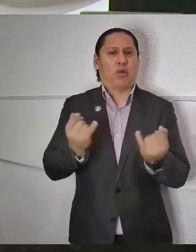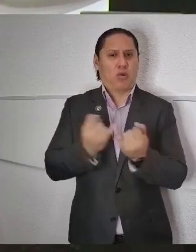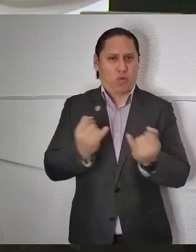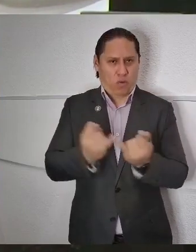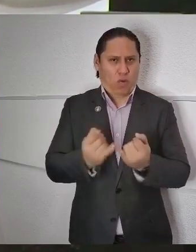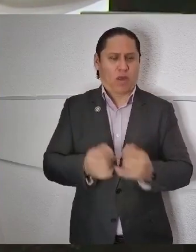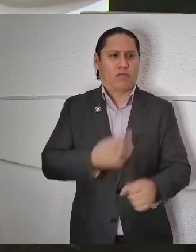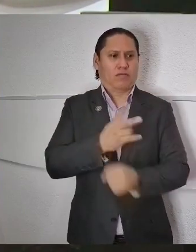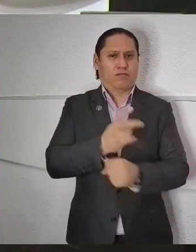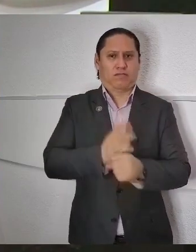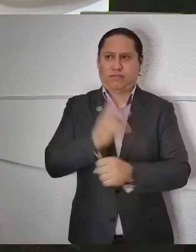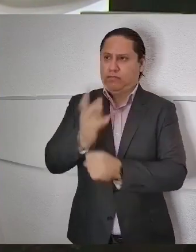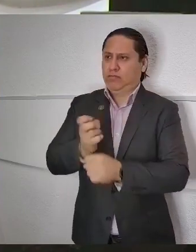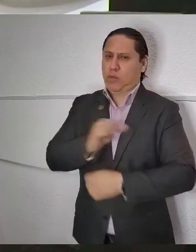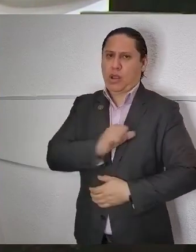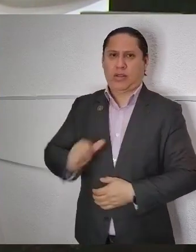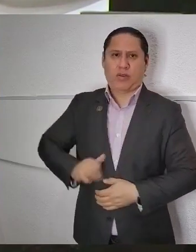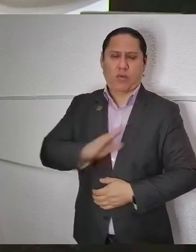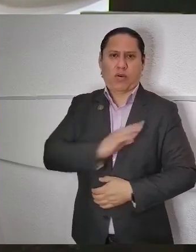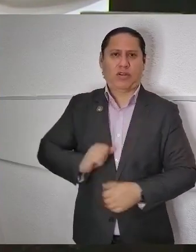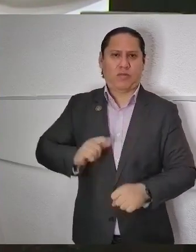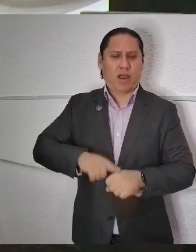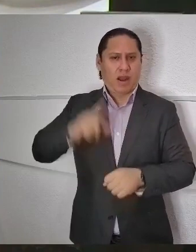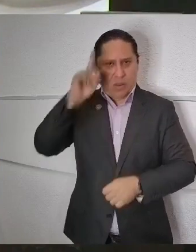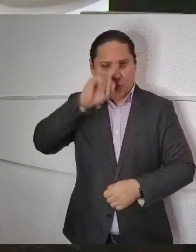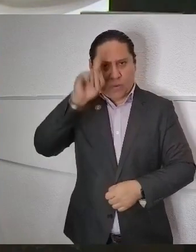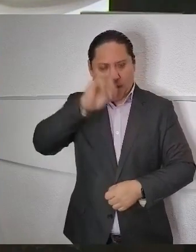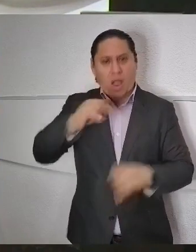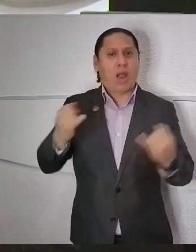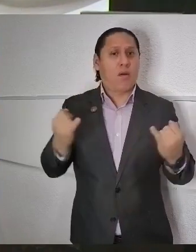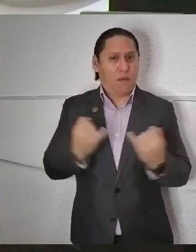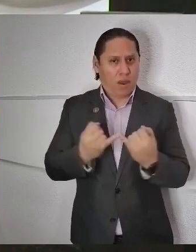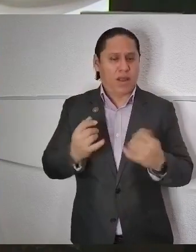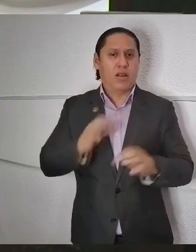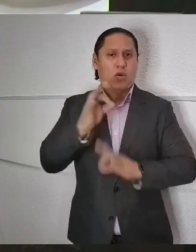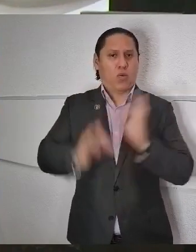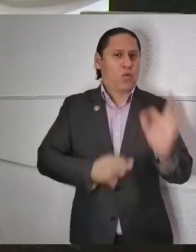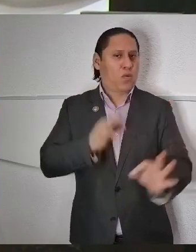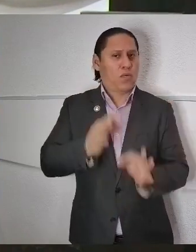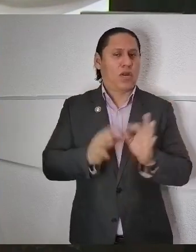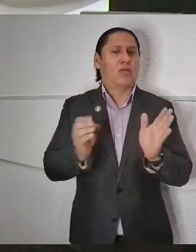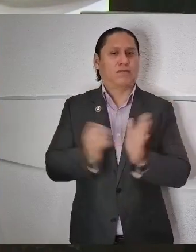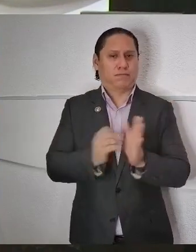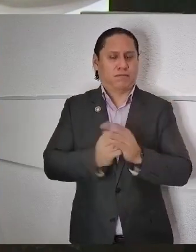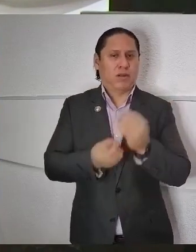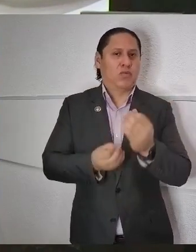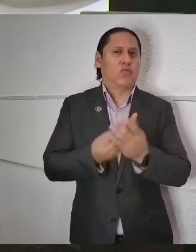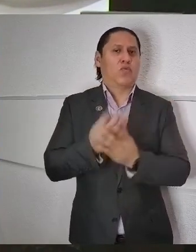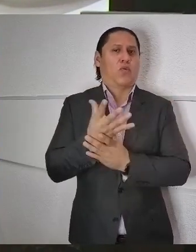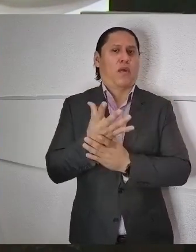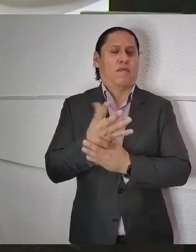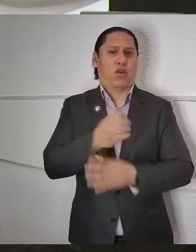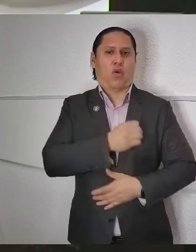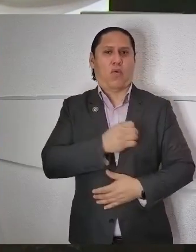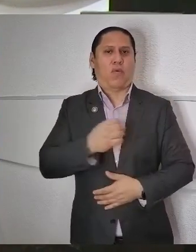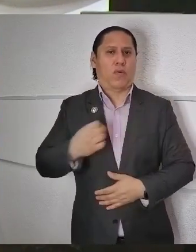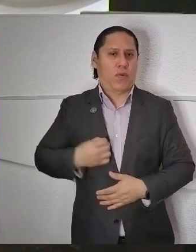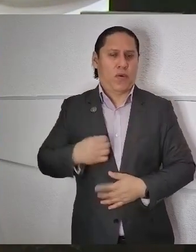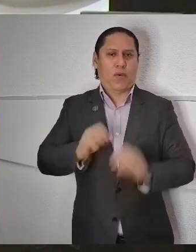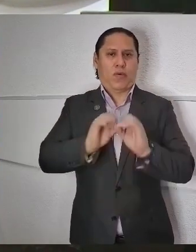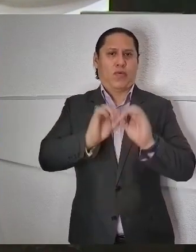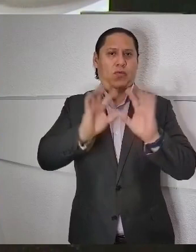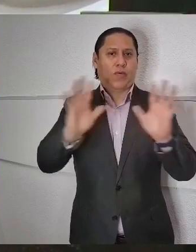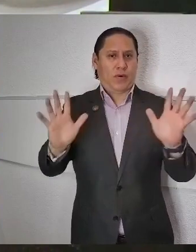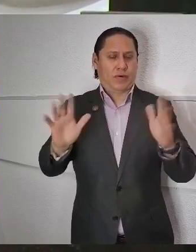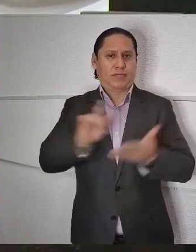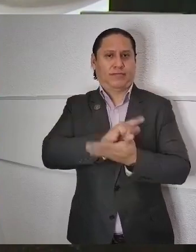a los ayuntamientos y los consejos municipales a cumplir y mantener actualizadas las obligaciones de